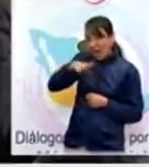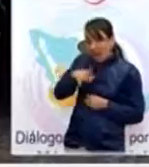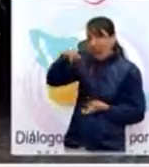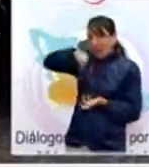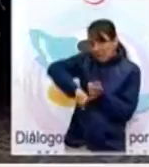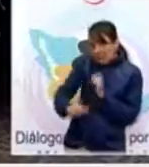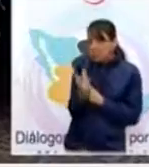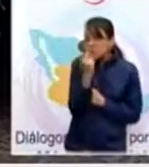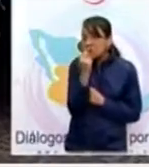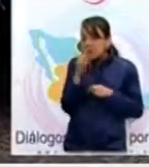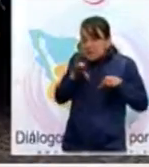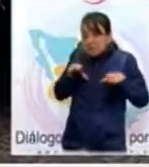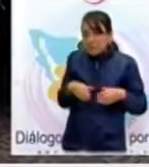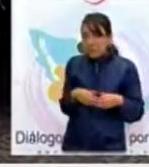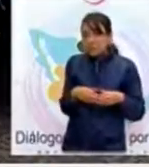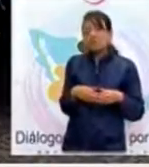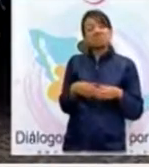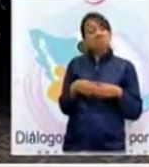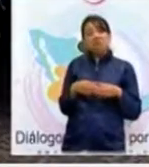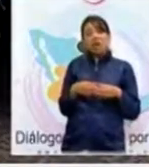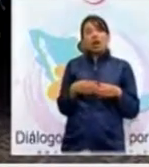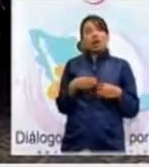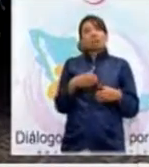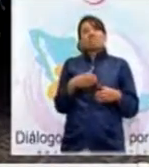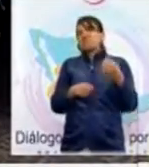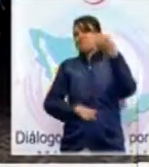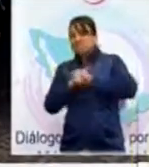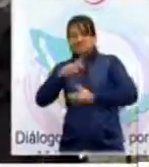de inseguridad que se puedan